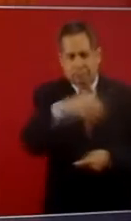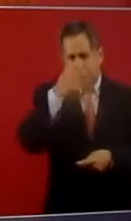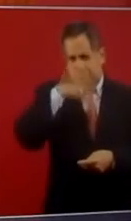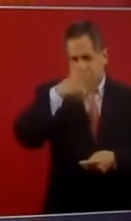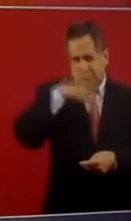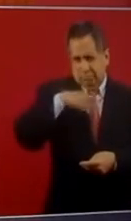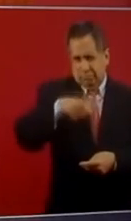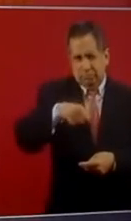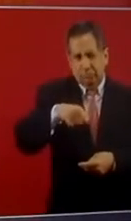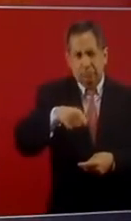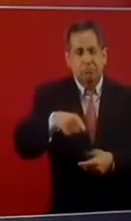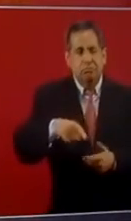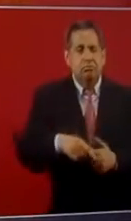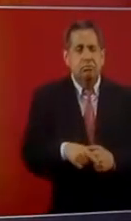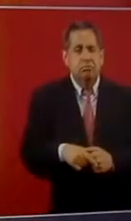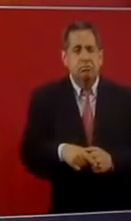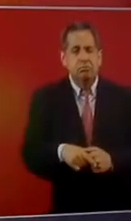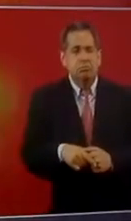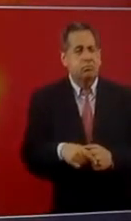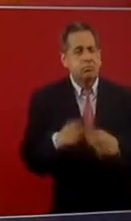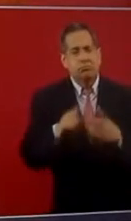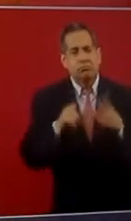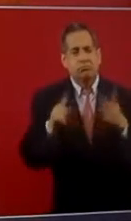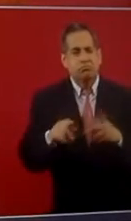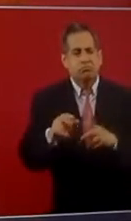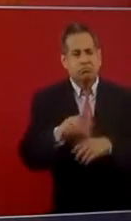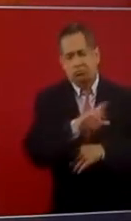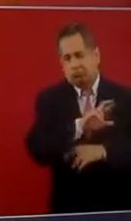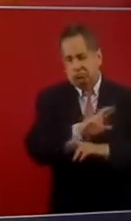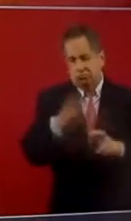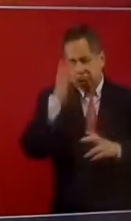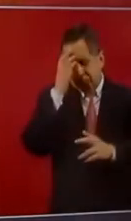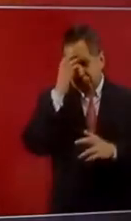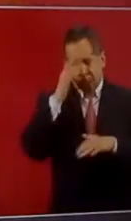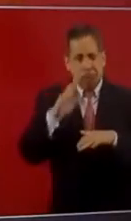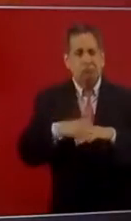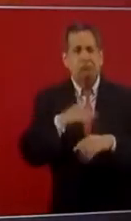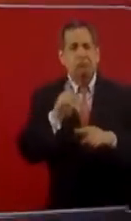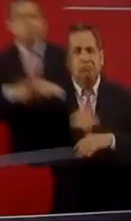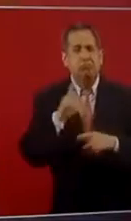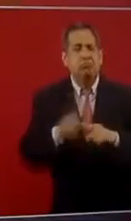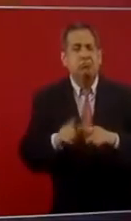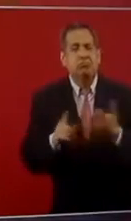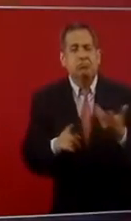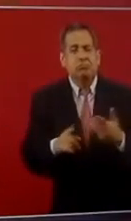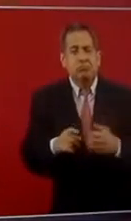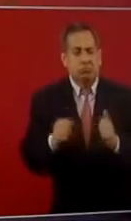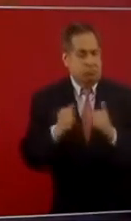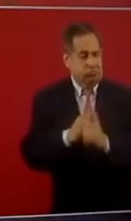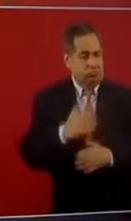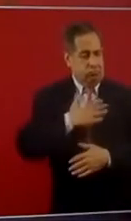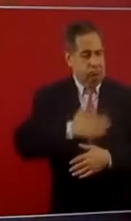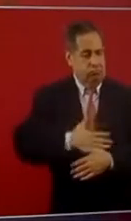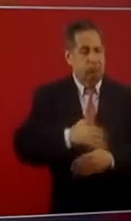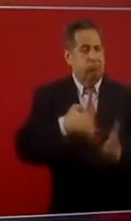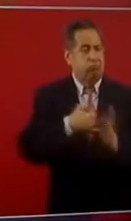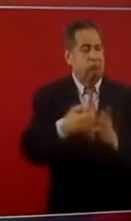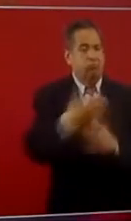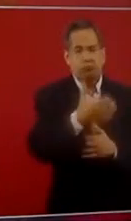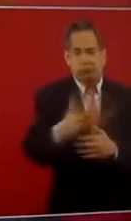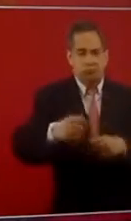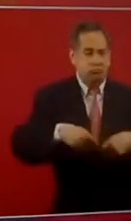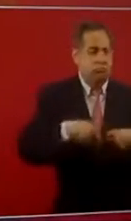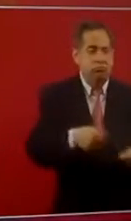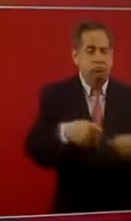porque soy un convencido que la participación política de la mujer es esencial en estos tiempos de la nueva democracia en nuestro país, principalmente en